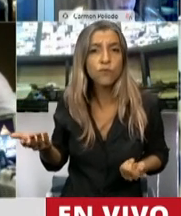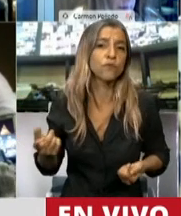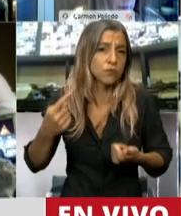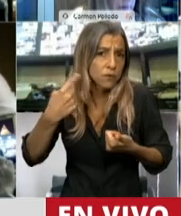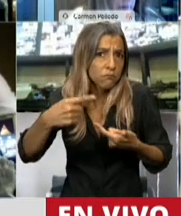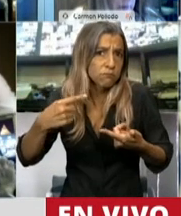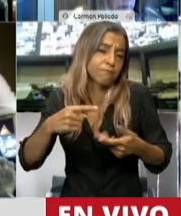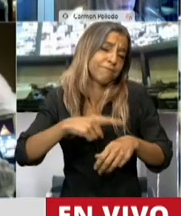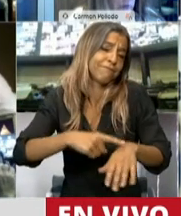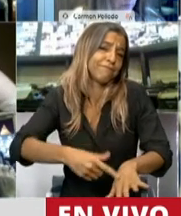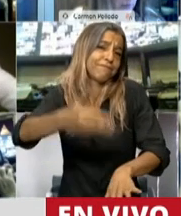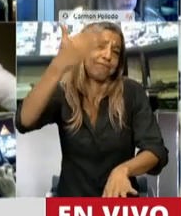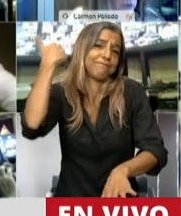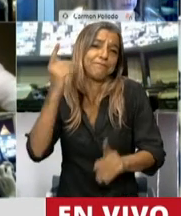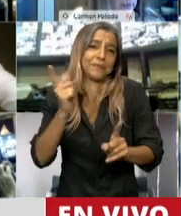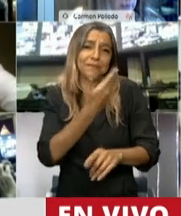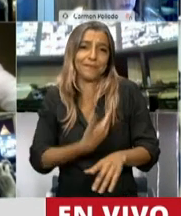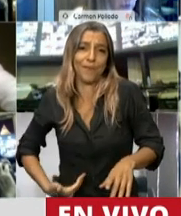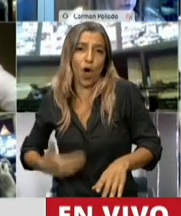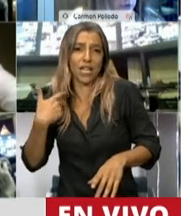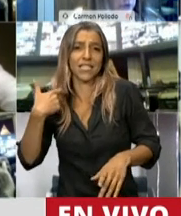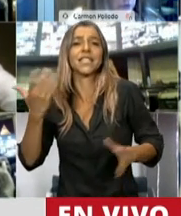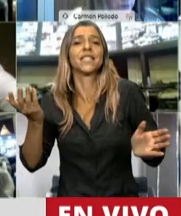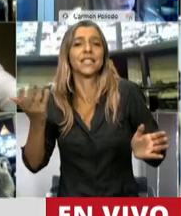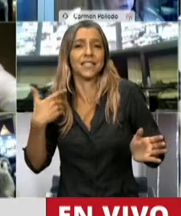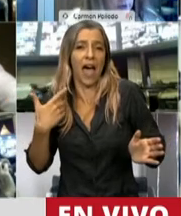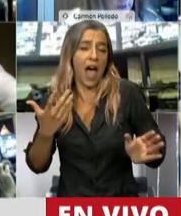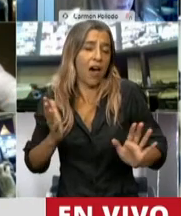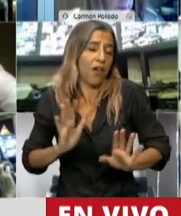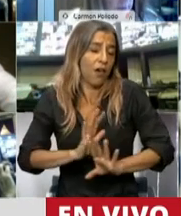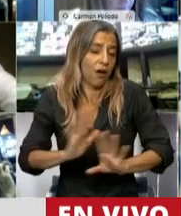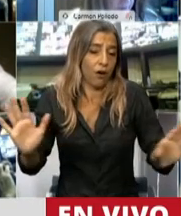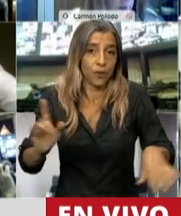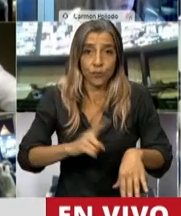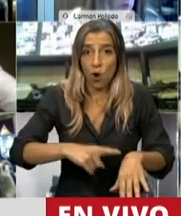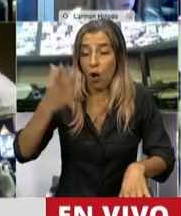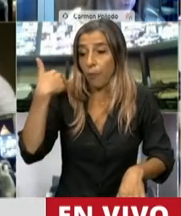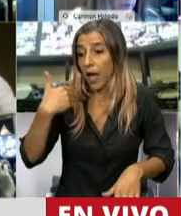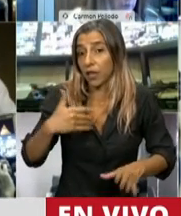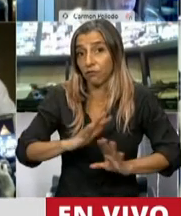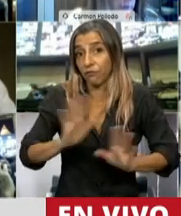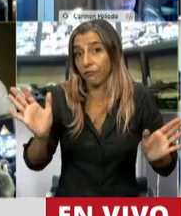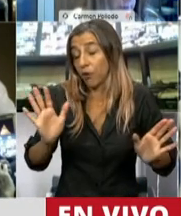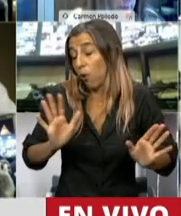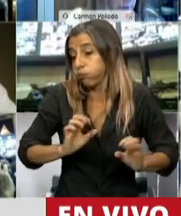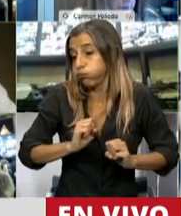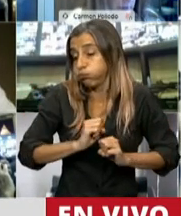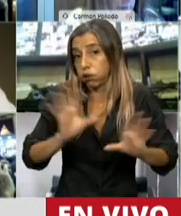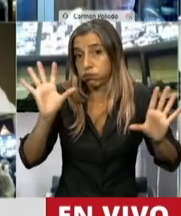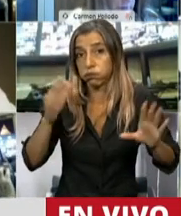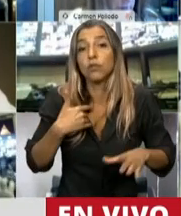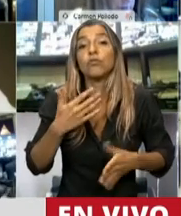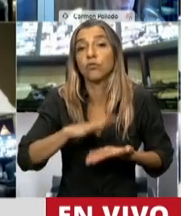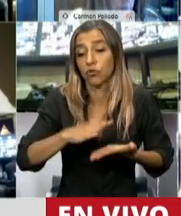máquina que se montó desde el estado para producir el más grande de latrocinio sobre los bienes públicos que se produjo en la argentina